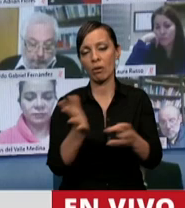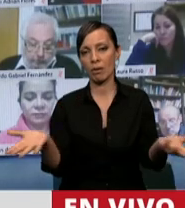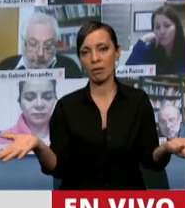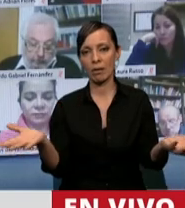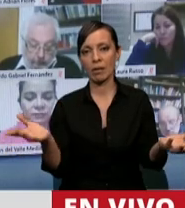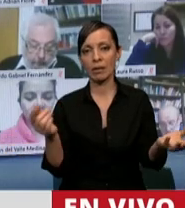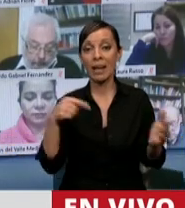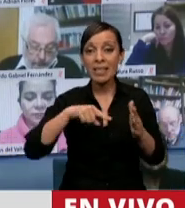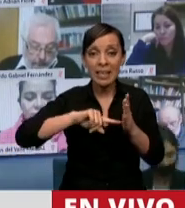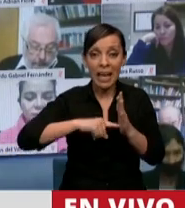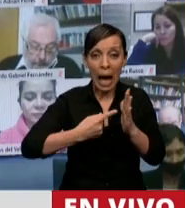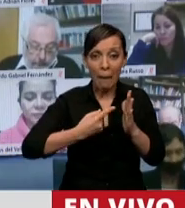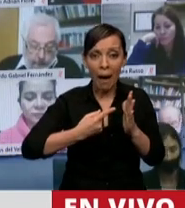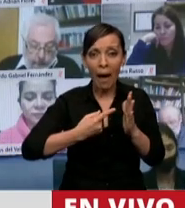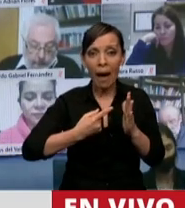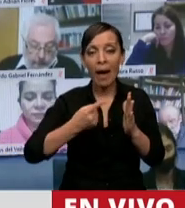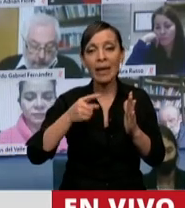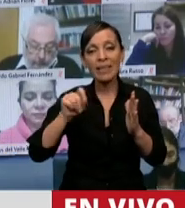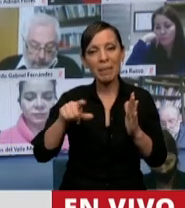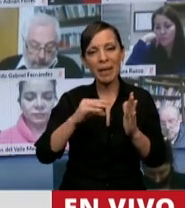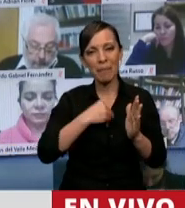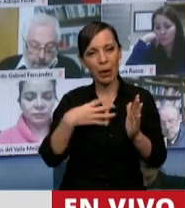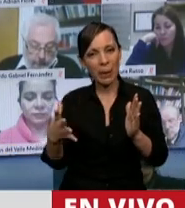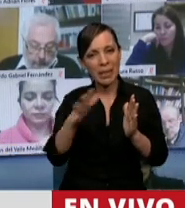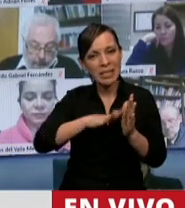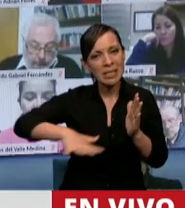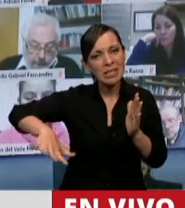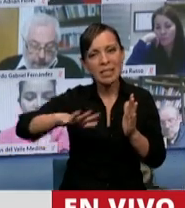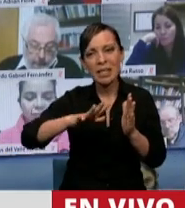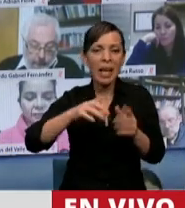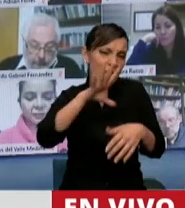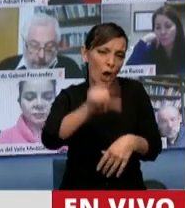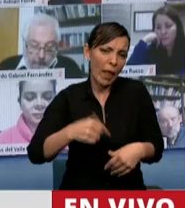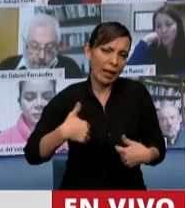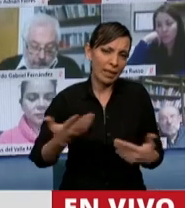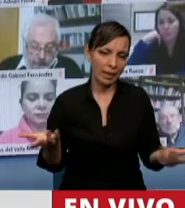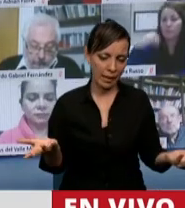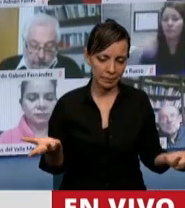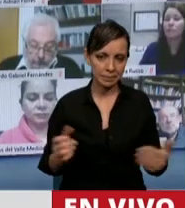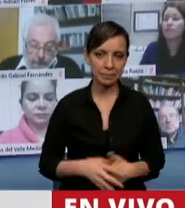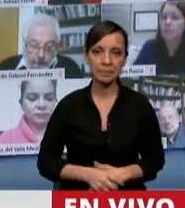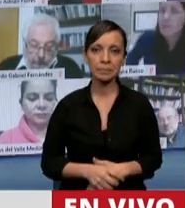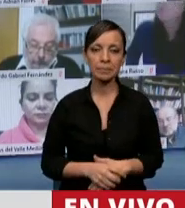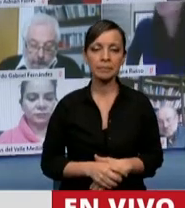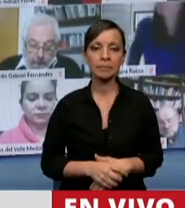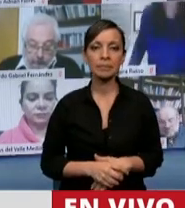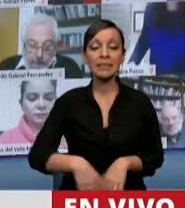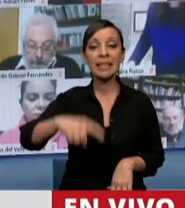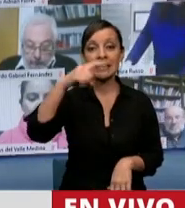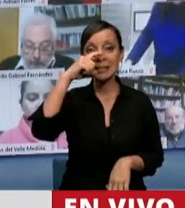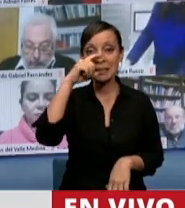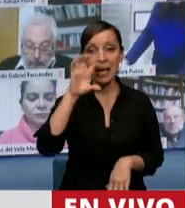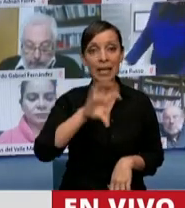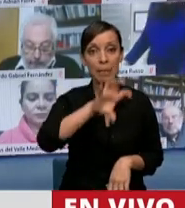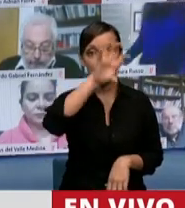ciudad de buenos aires y en el área metropolitana y en todo el país hay 7 provincias